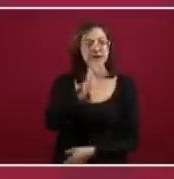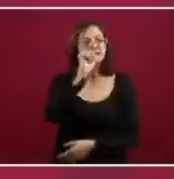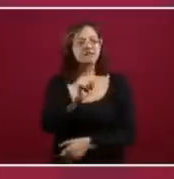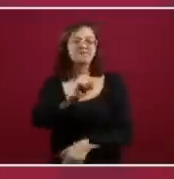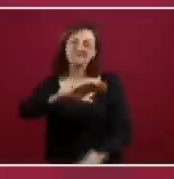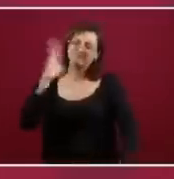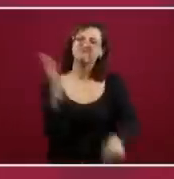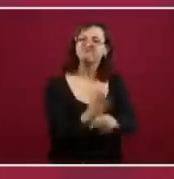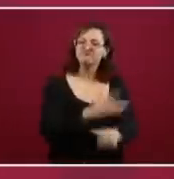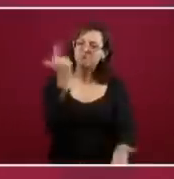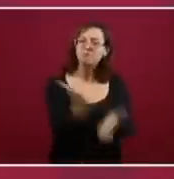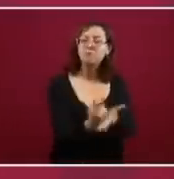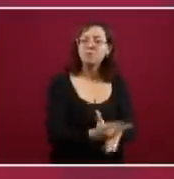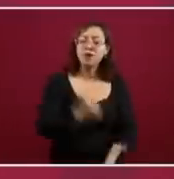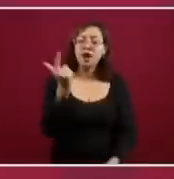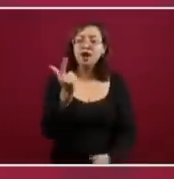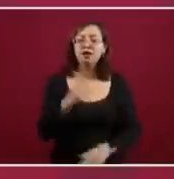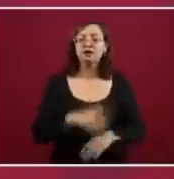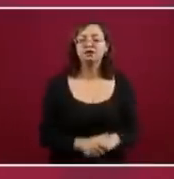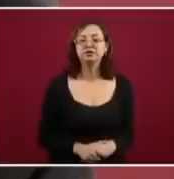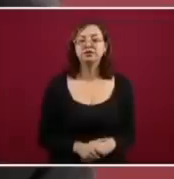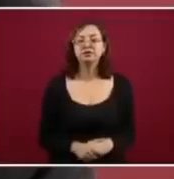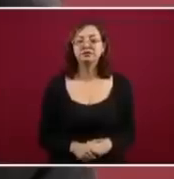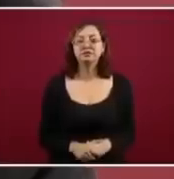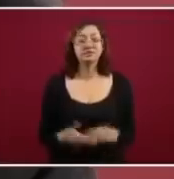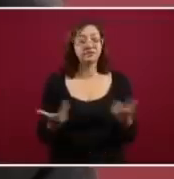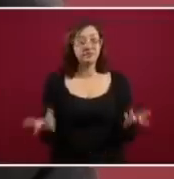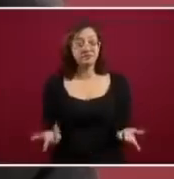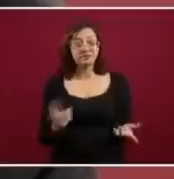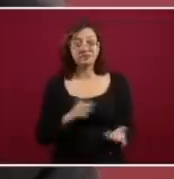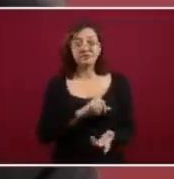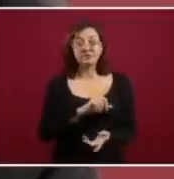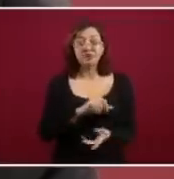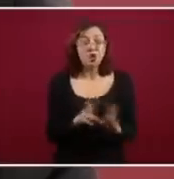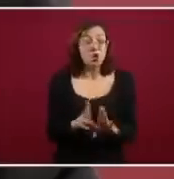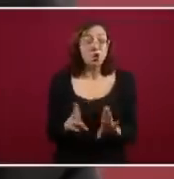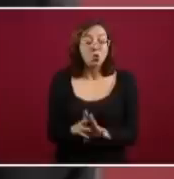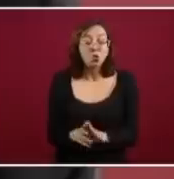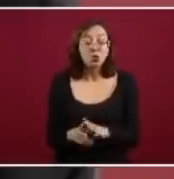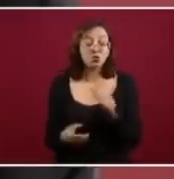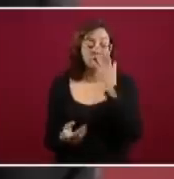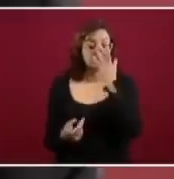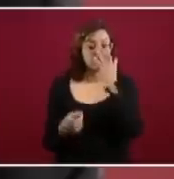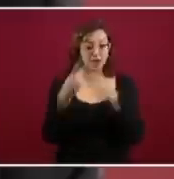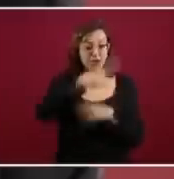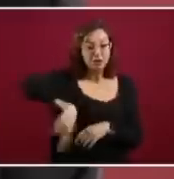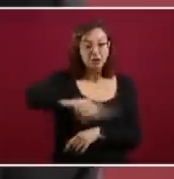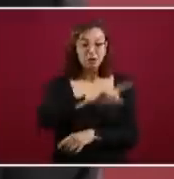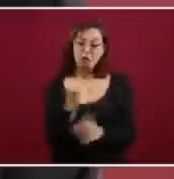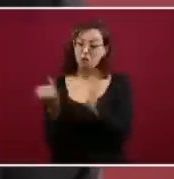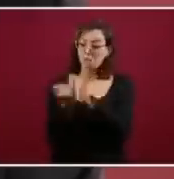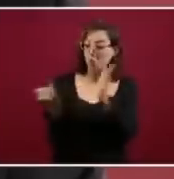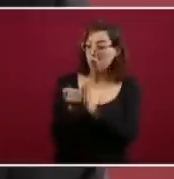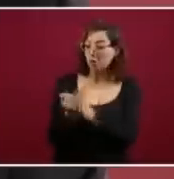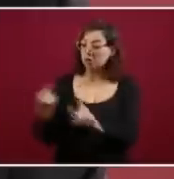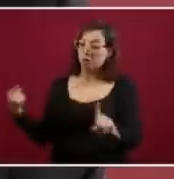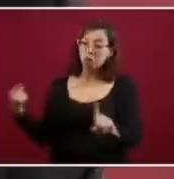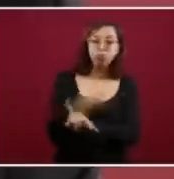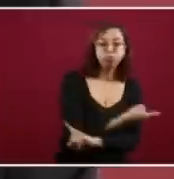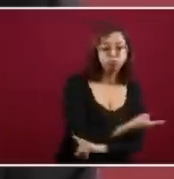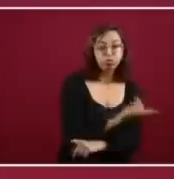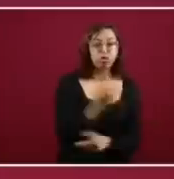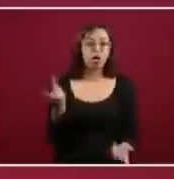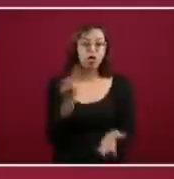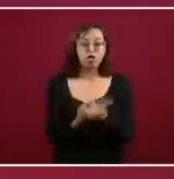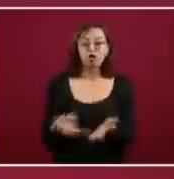la evasión fiscal el crear empresas fantasmas como sigan la doble